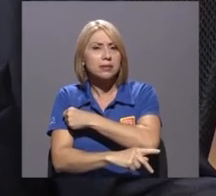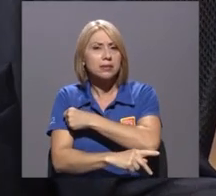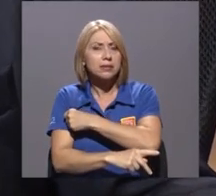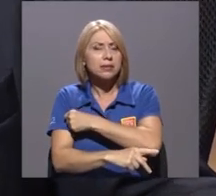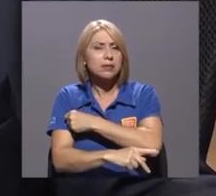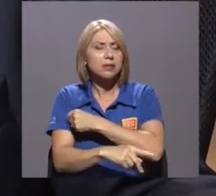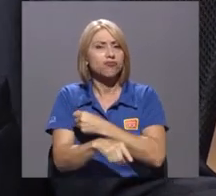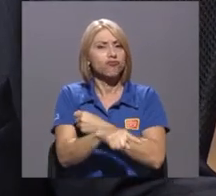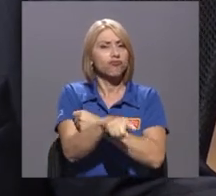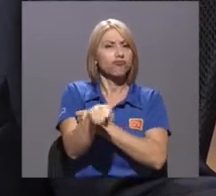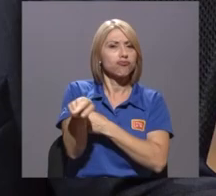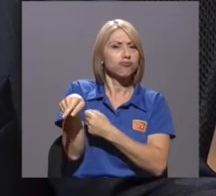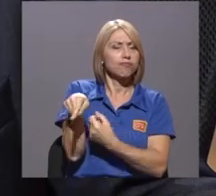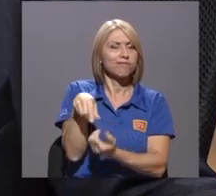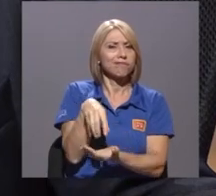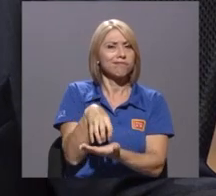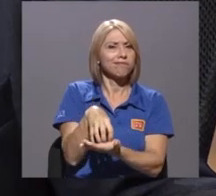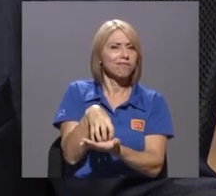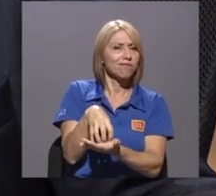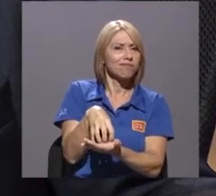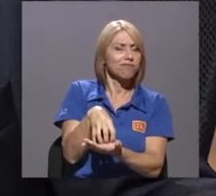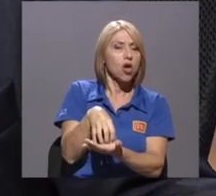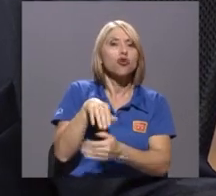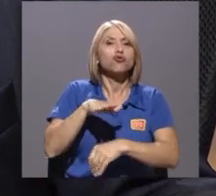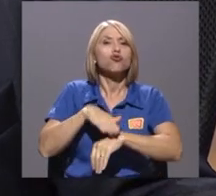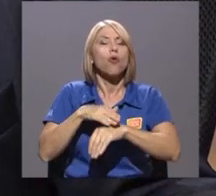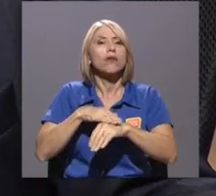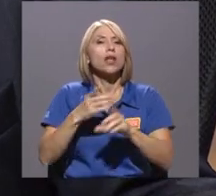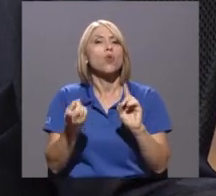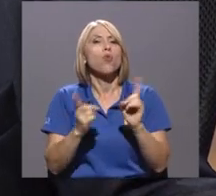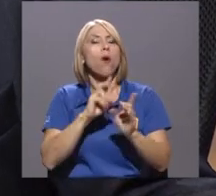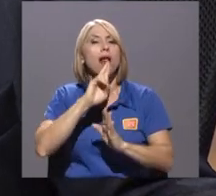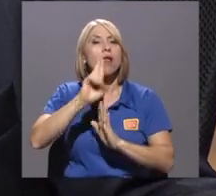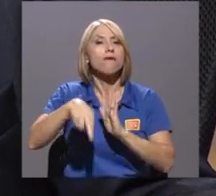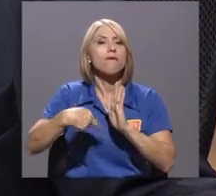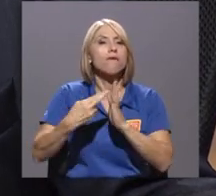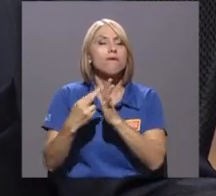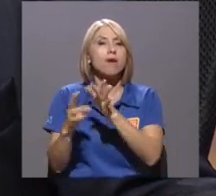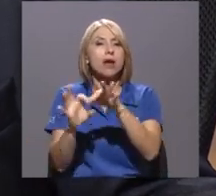cuestionamiento del papel de la unión